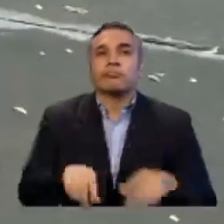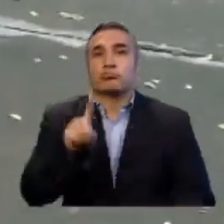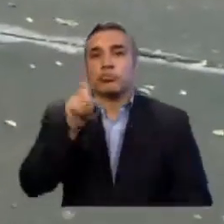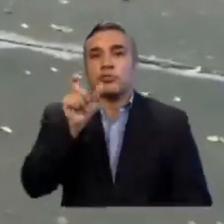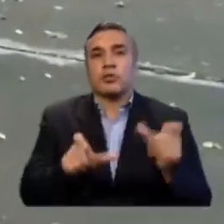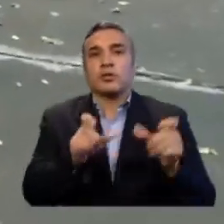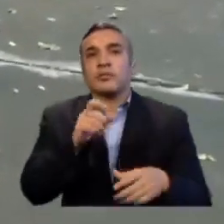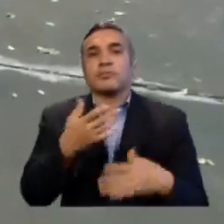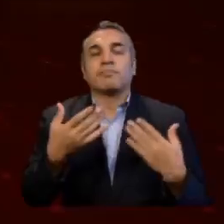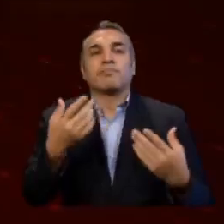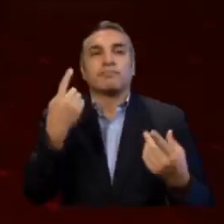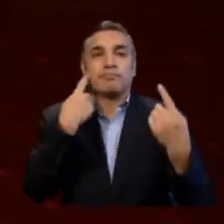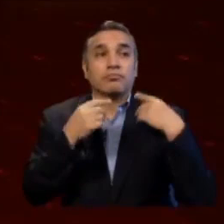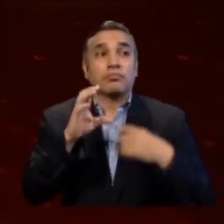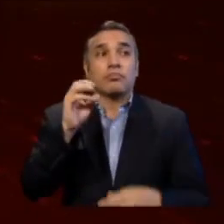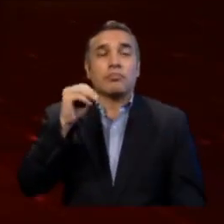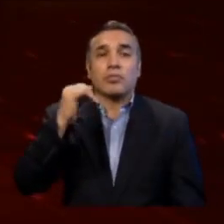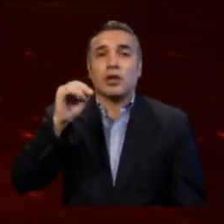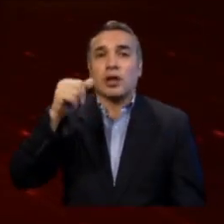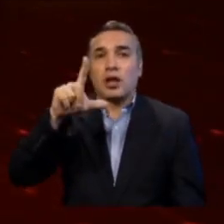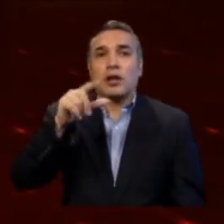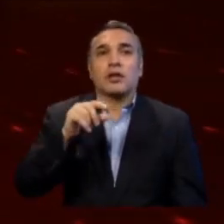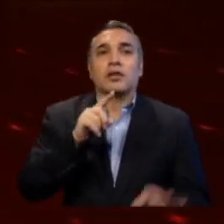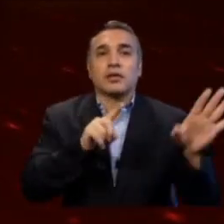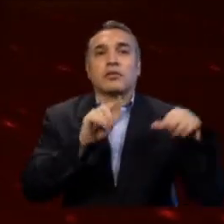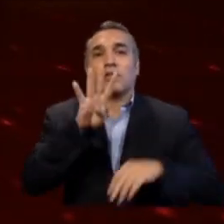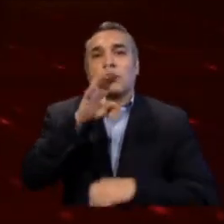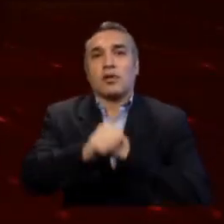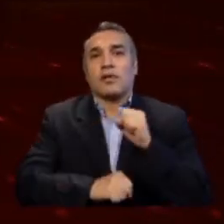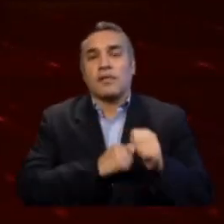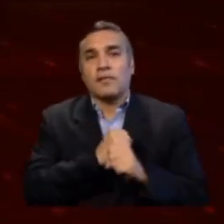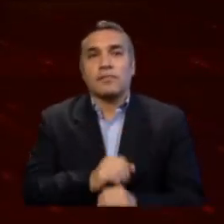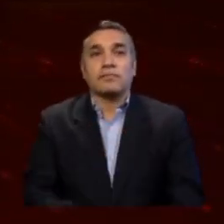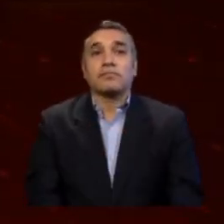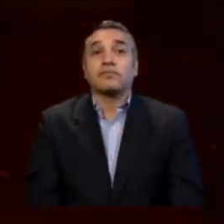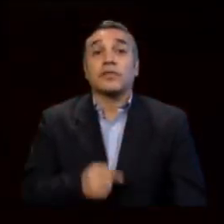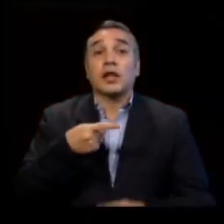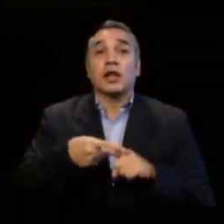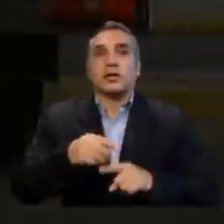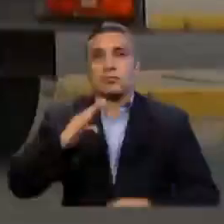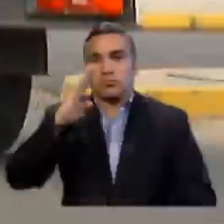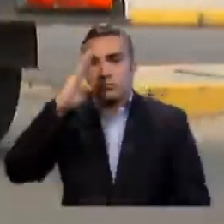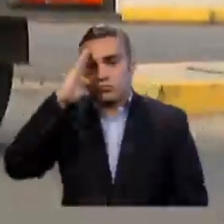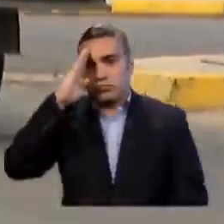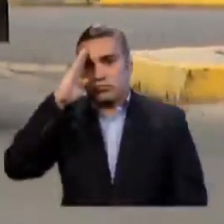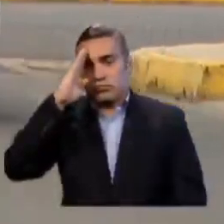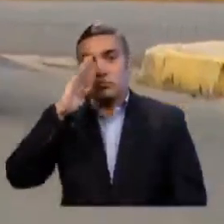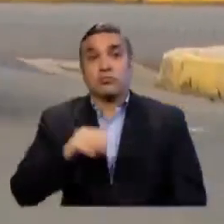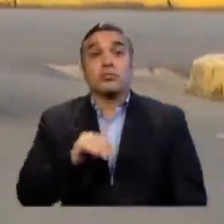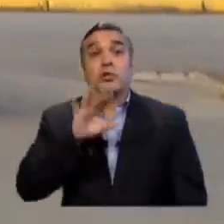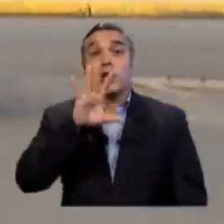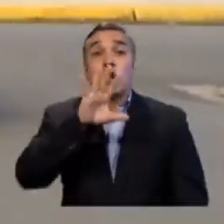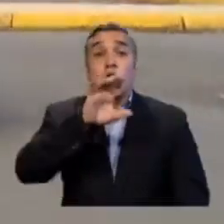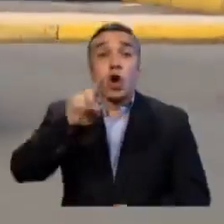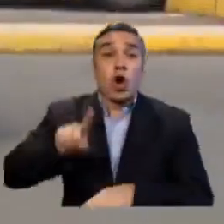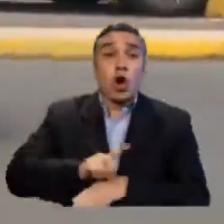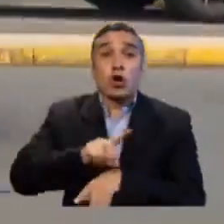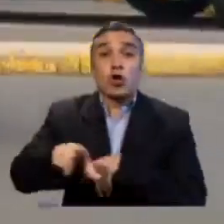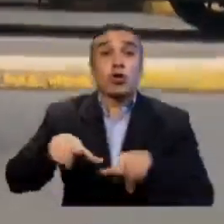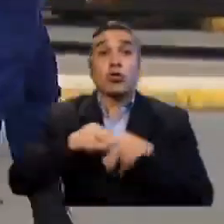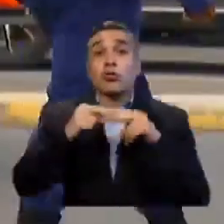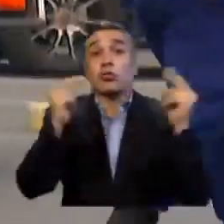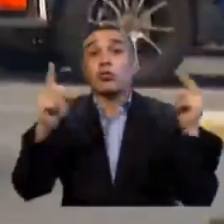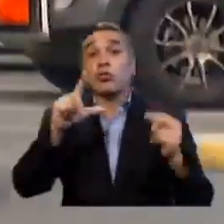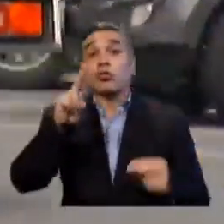víctima colateral, Miguel Ángel Murillo Egues, de 64 años, ex marino. Luego de 5 horas, en el sector de